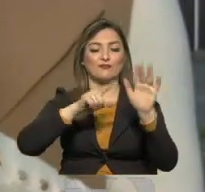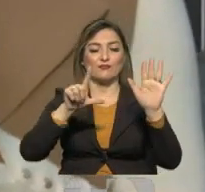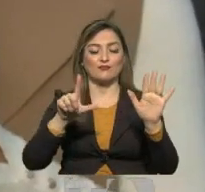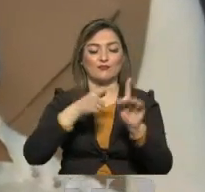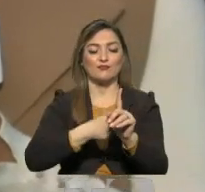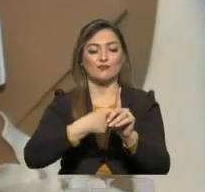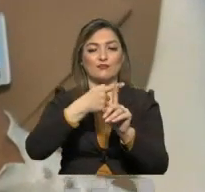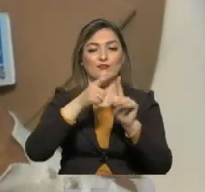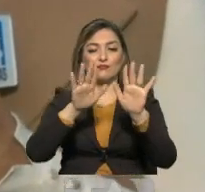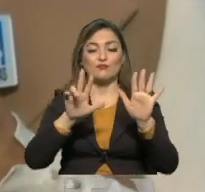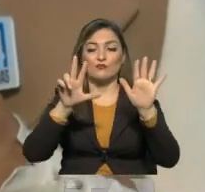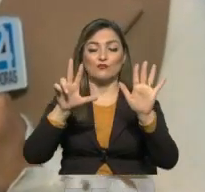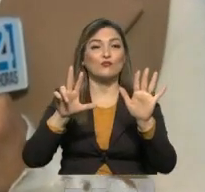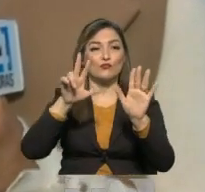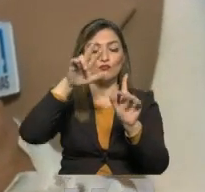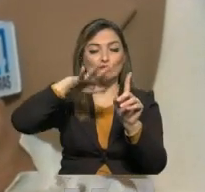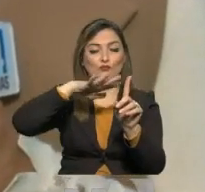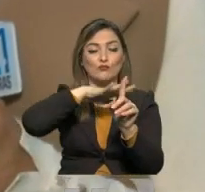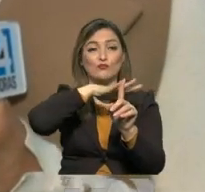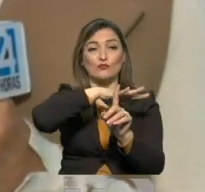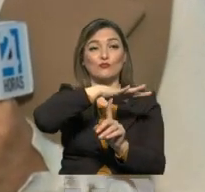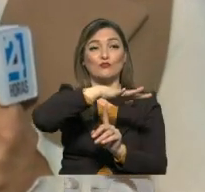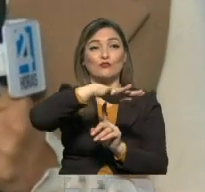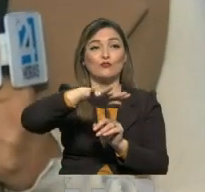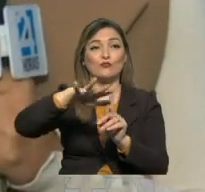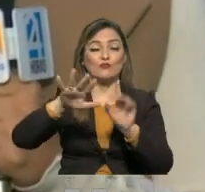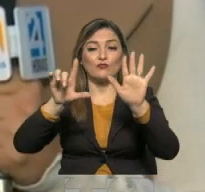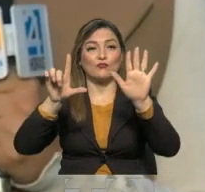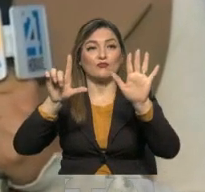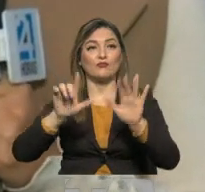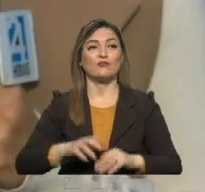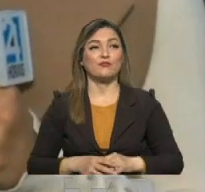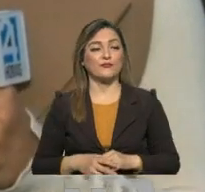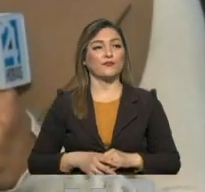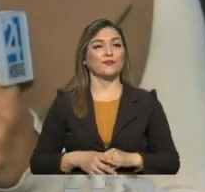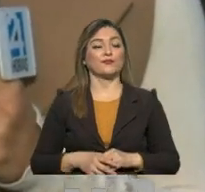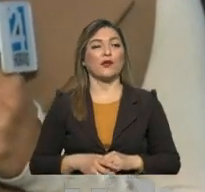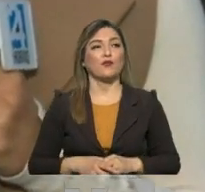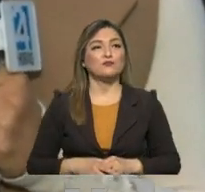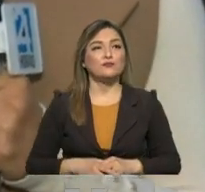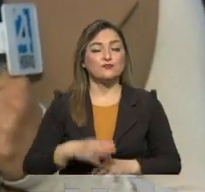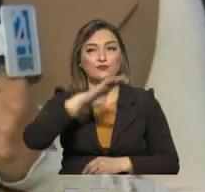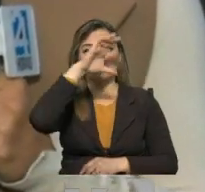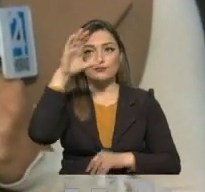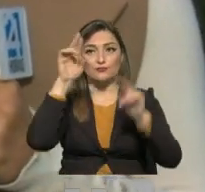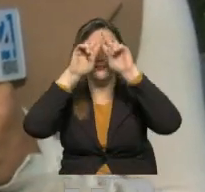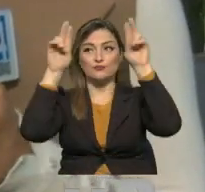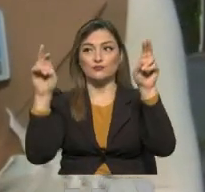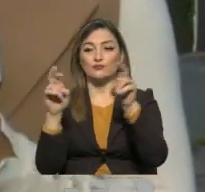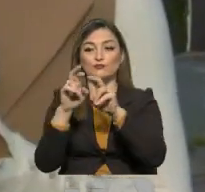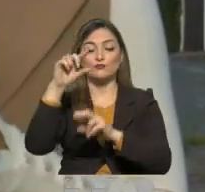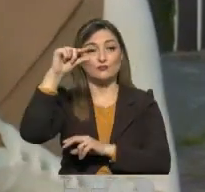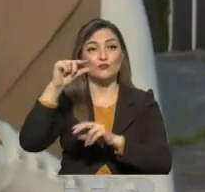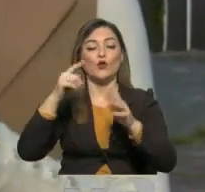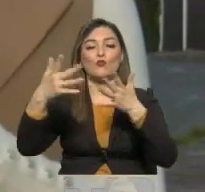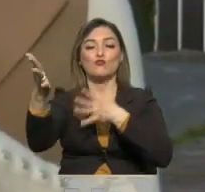una máxima de 18 y una sensación térmica de 7. El cielo está parcialmente nublado, existen vientos de 7 kilómetros por